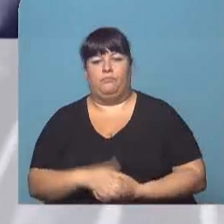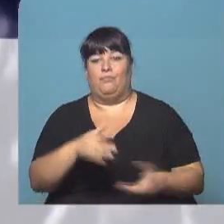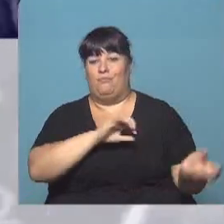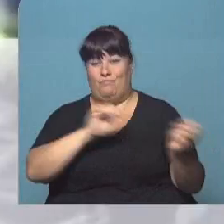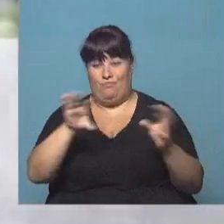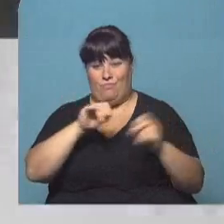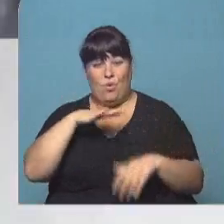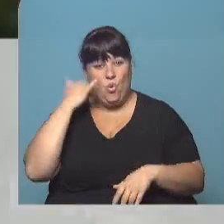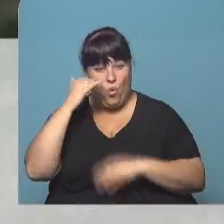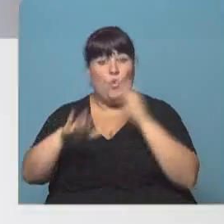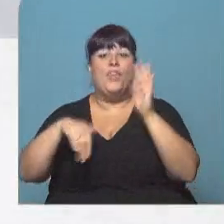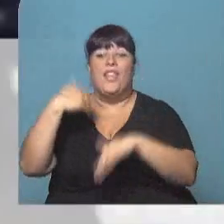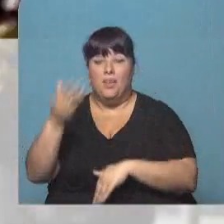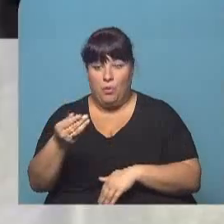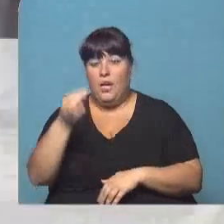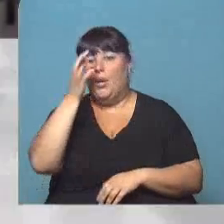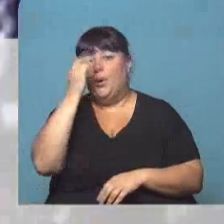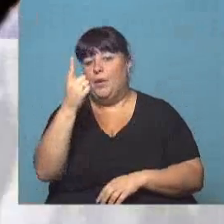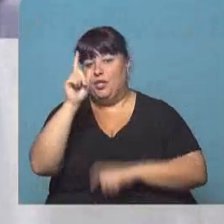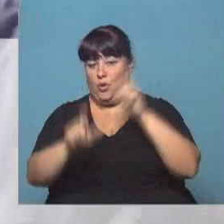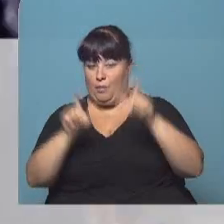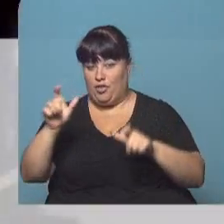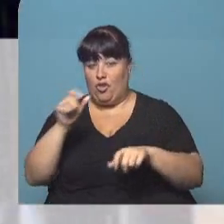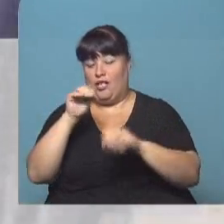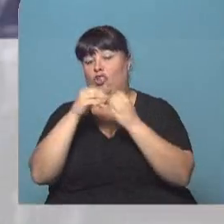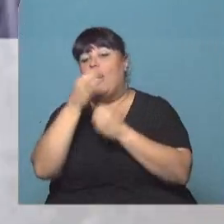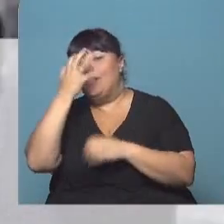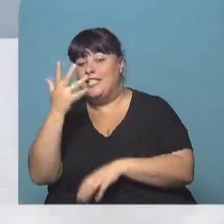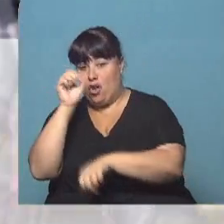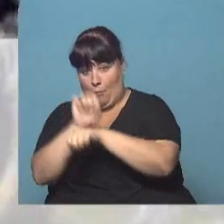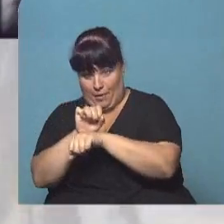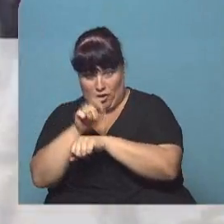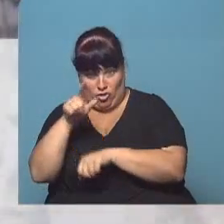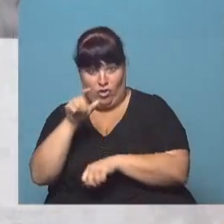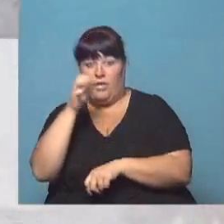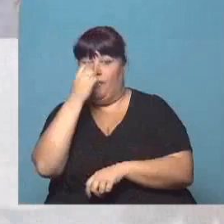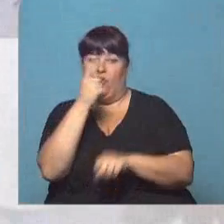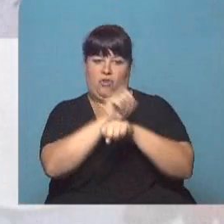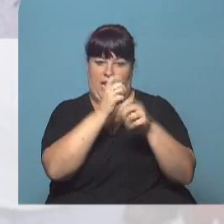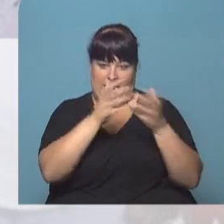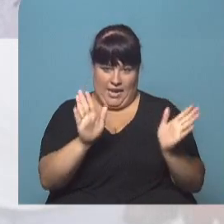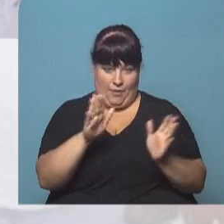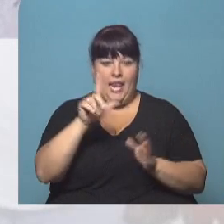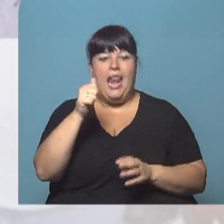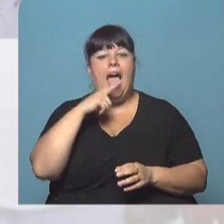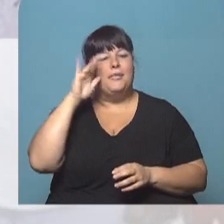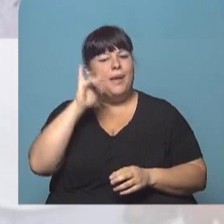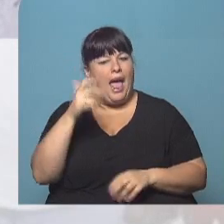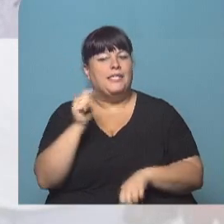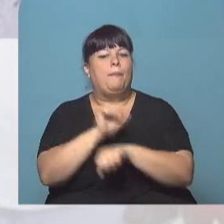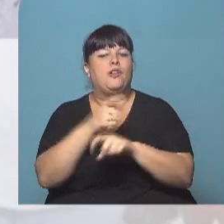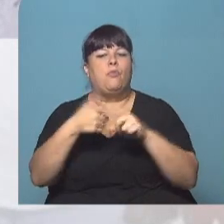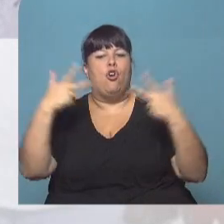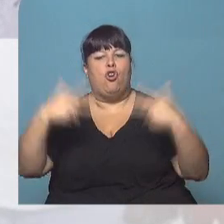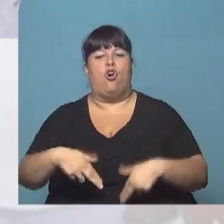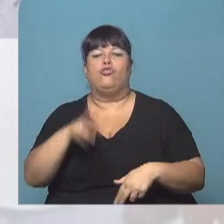Después del desalojo en Jujuy, liberaron a 21 de los 25 trabajadores del Ingenio La Esperanza detenidos por el